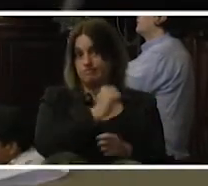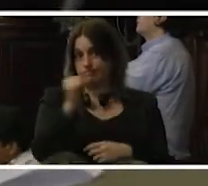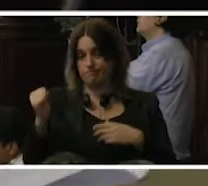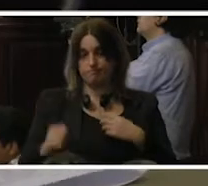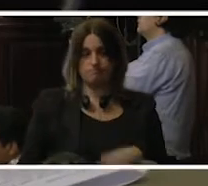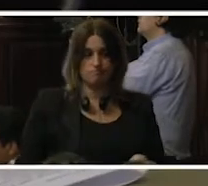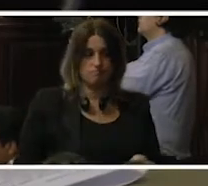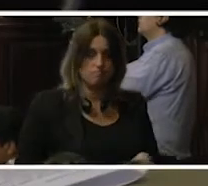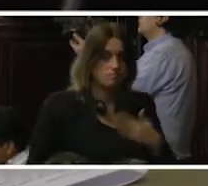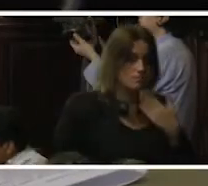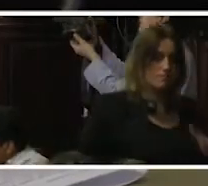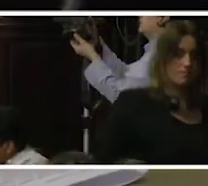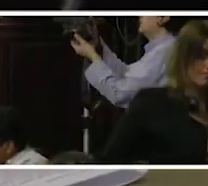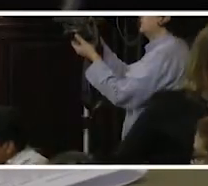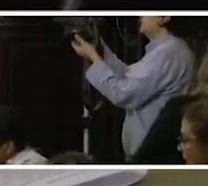Gracias.